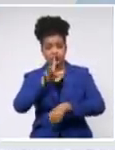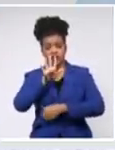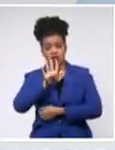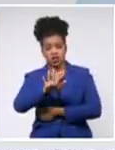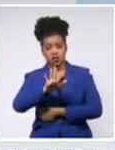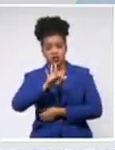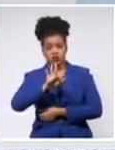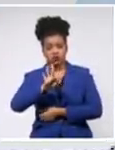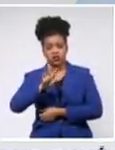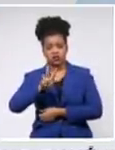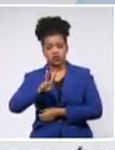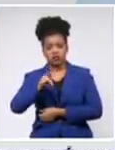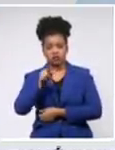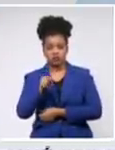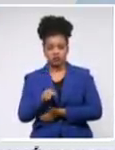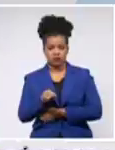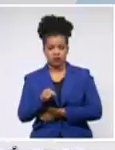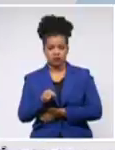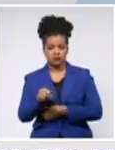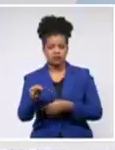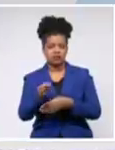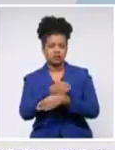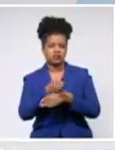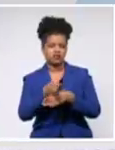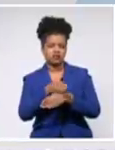582, que representan el